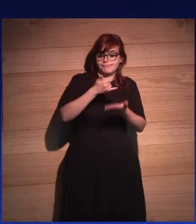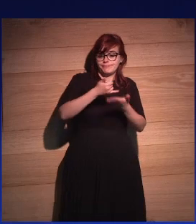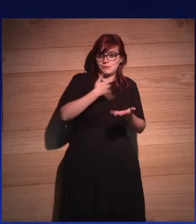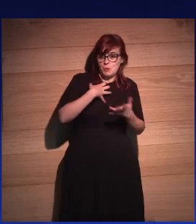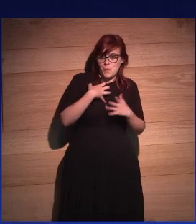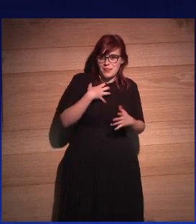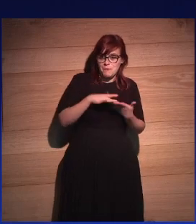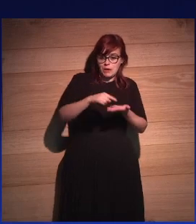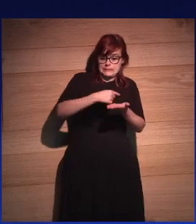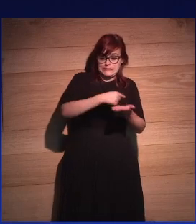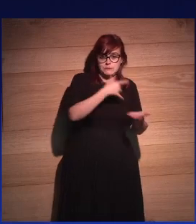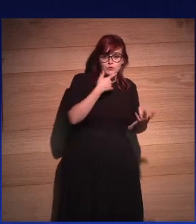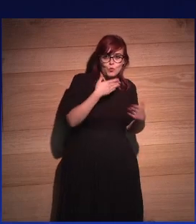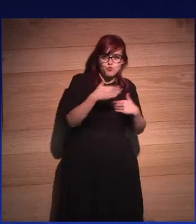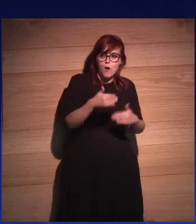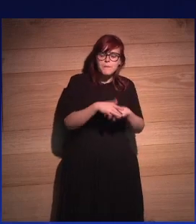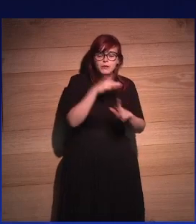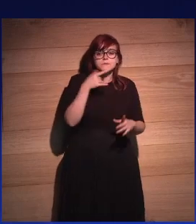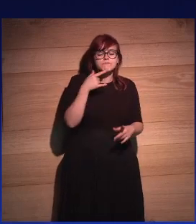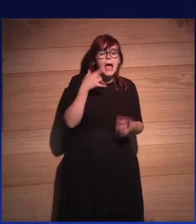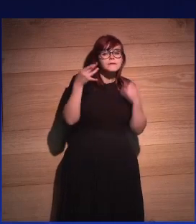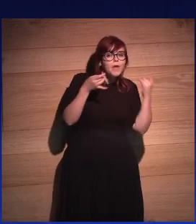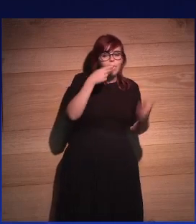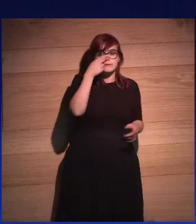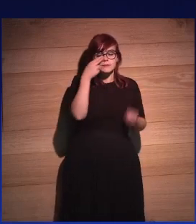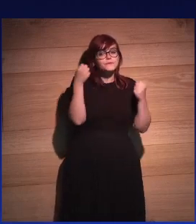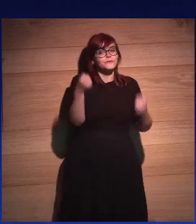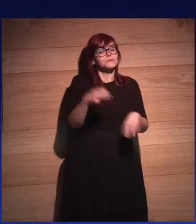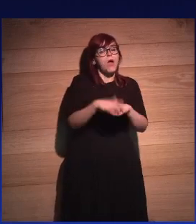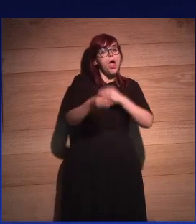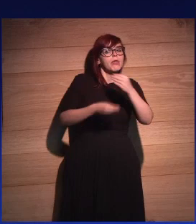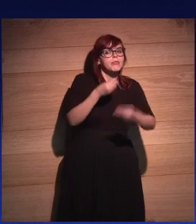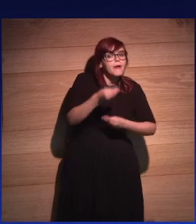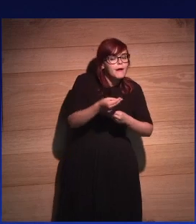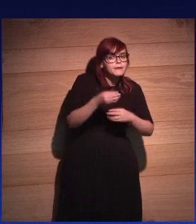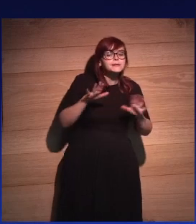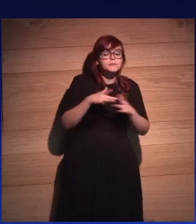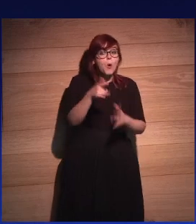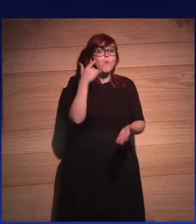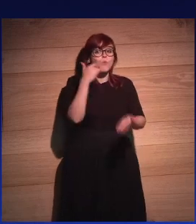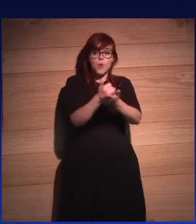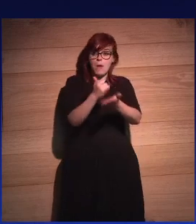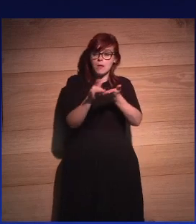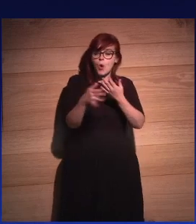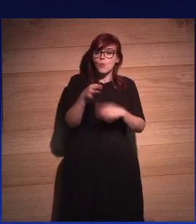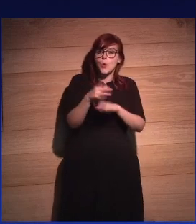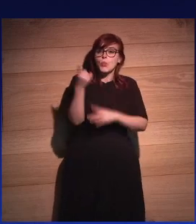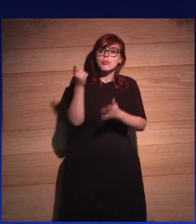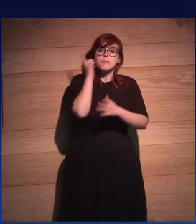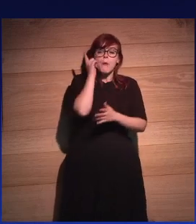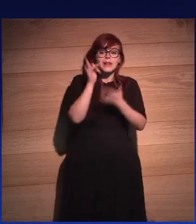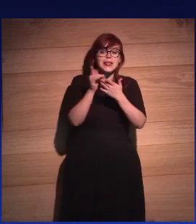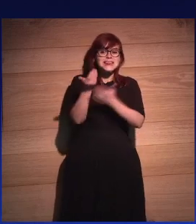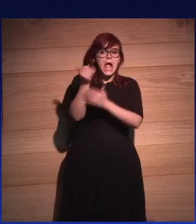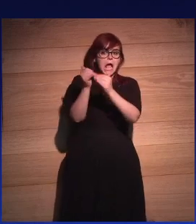contigo, ¿no? Pero es muy interesante, es un ejercicio interesante de ver y hacer. Y podéis probar, o si no podéis probar, dejar un día el móvil en